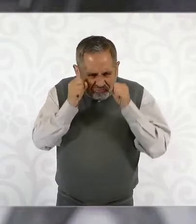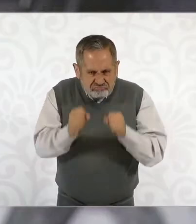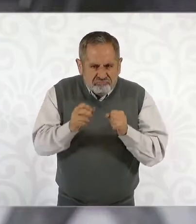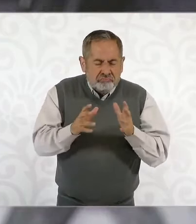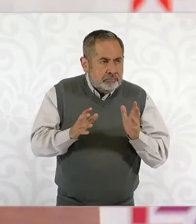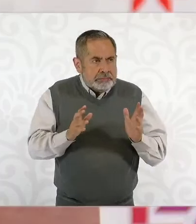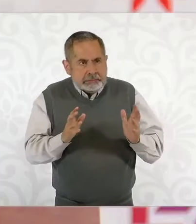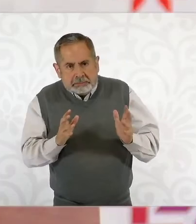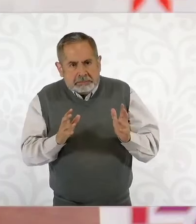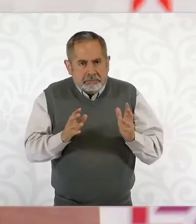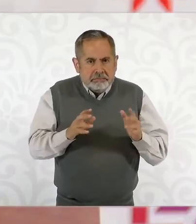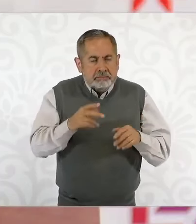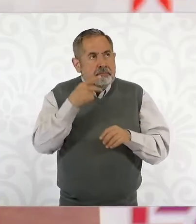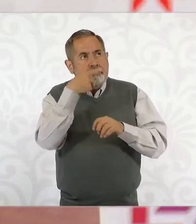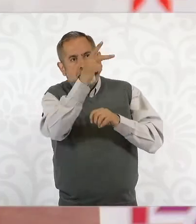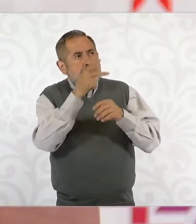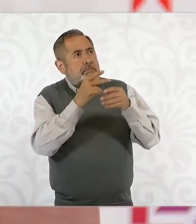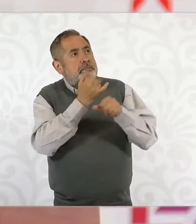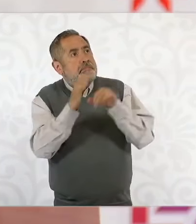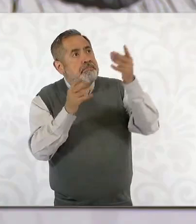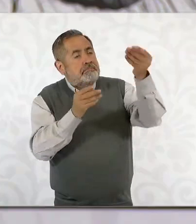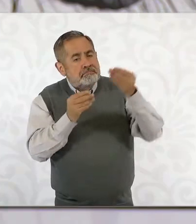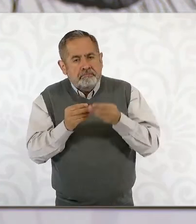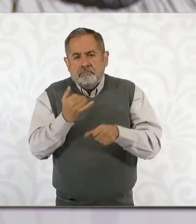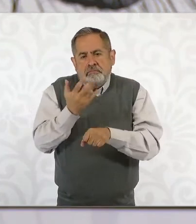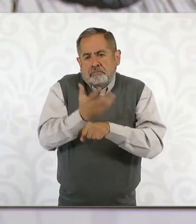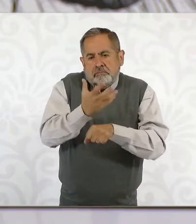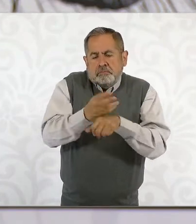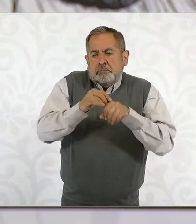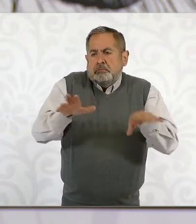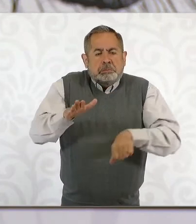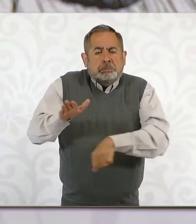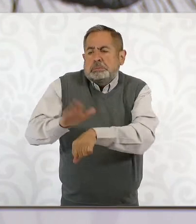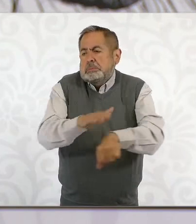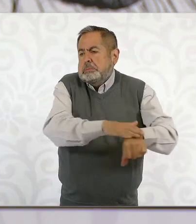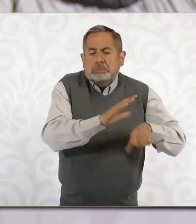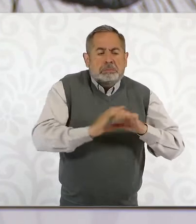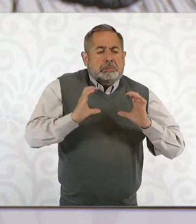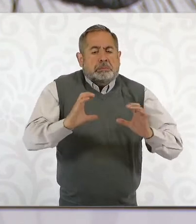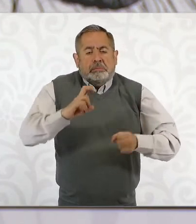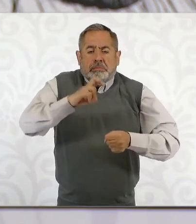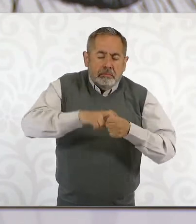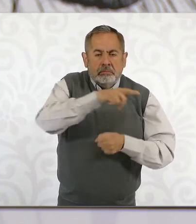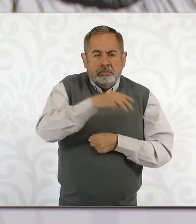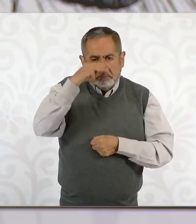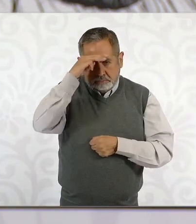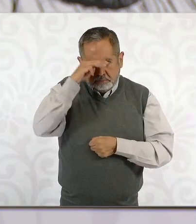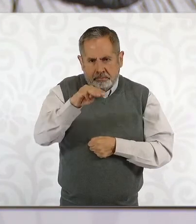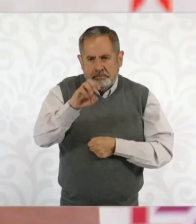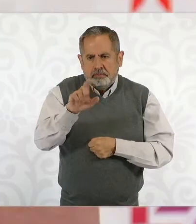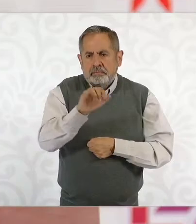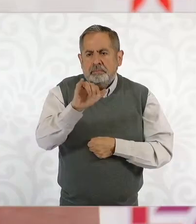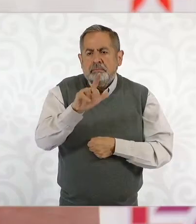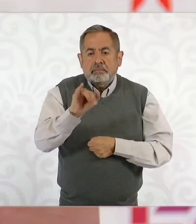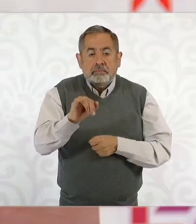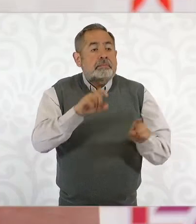con información de sus propias agencias la Embajada de Estados Unidos emitió una alerta. Y la gobernadora creo que también dijo algo,